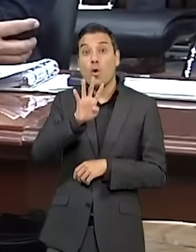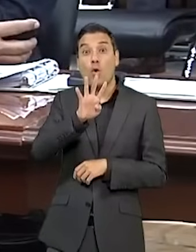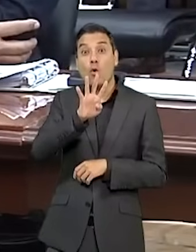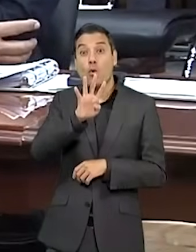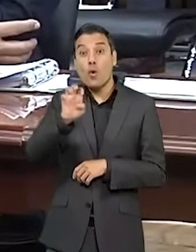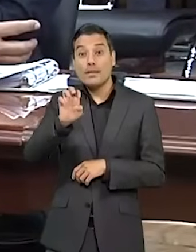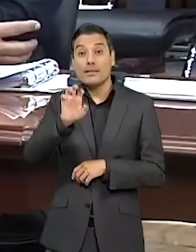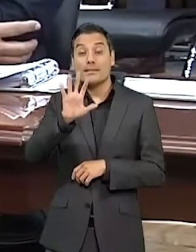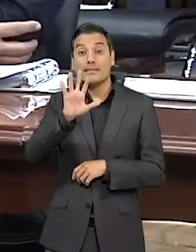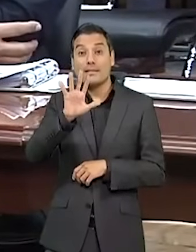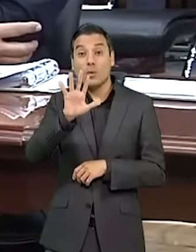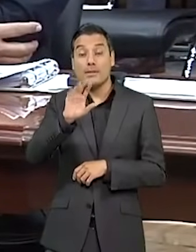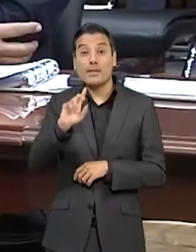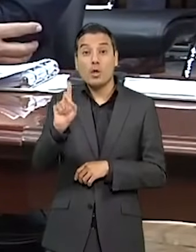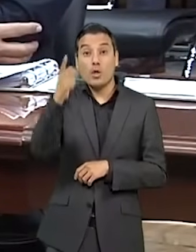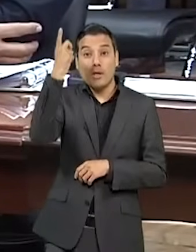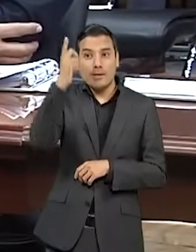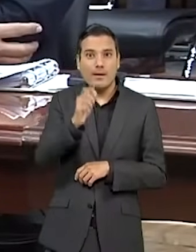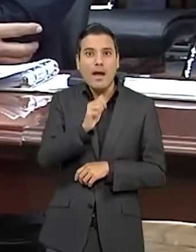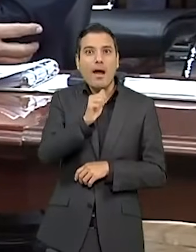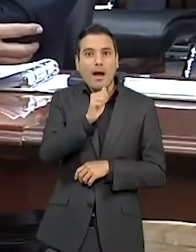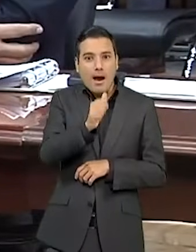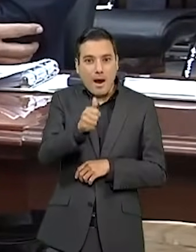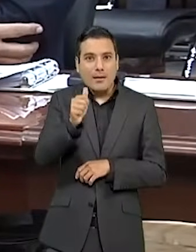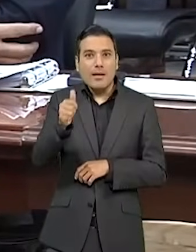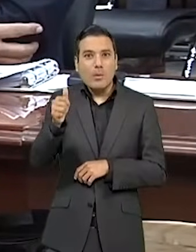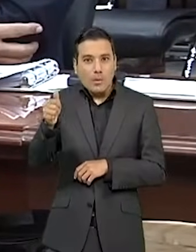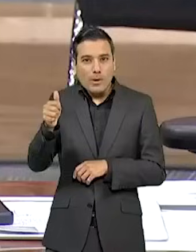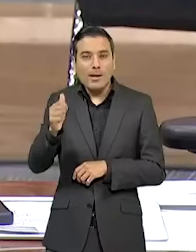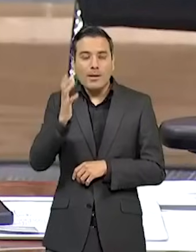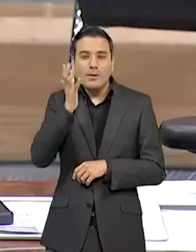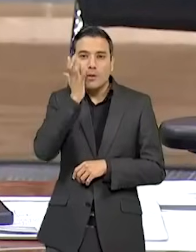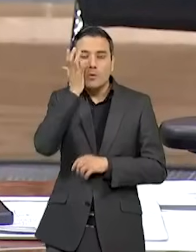$450 cada una. Es decir,